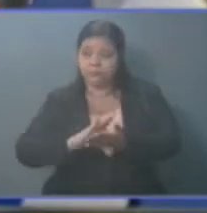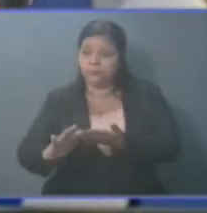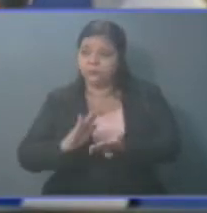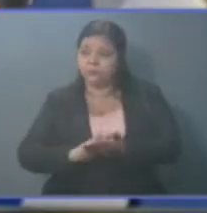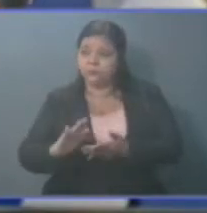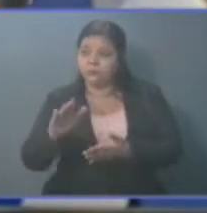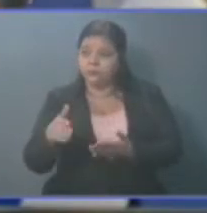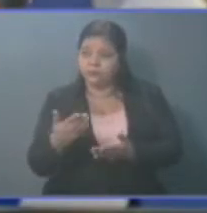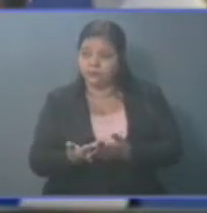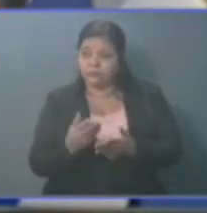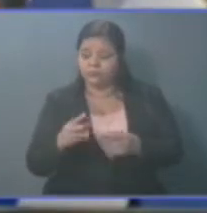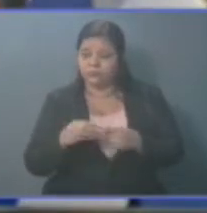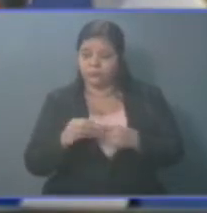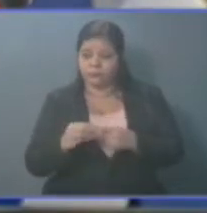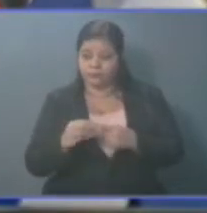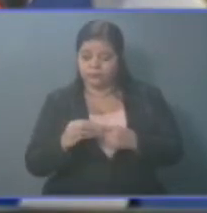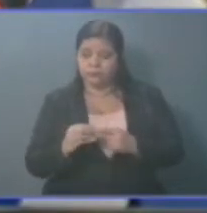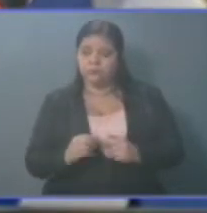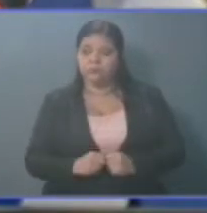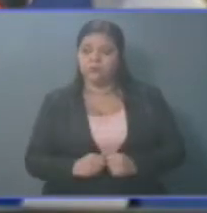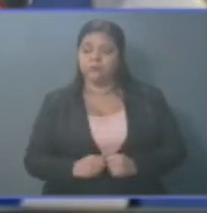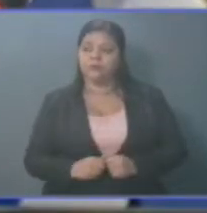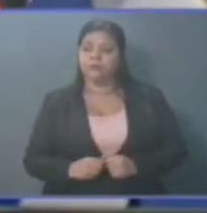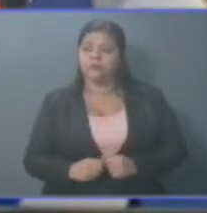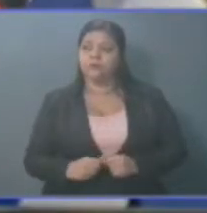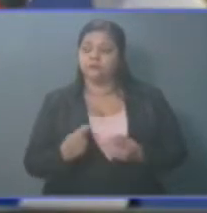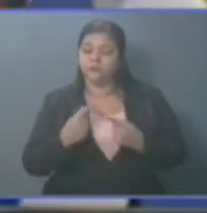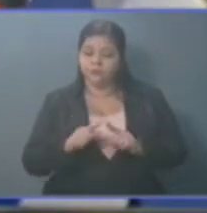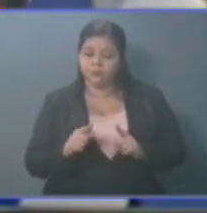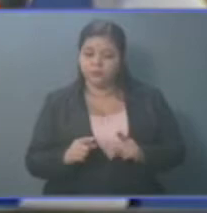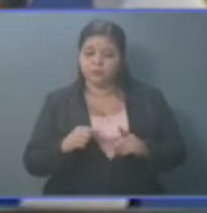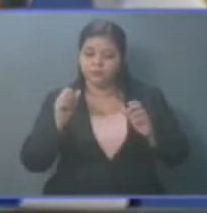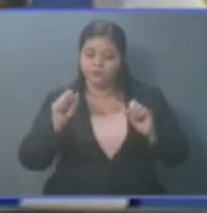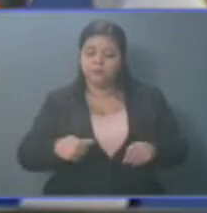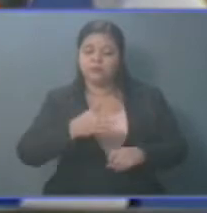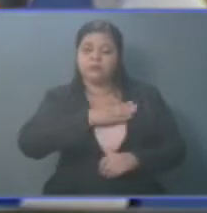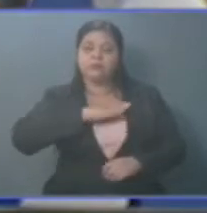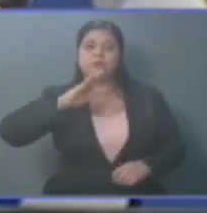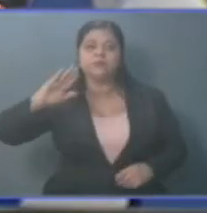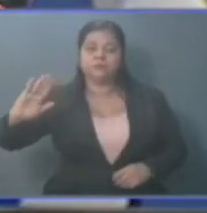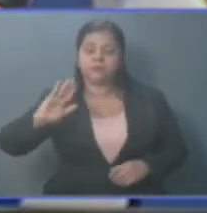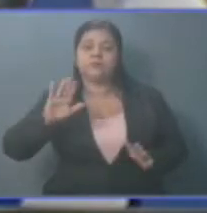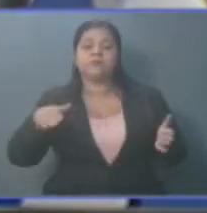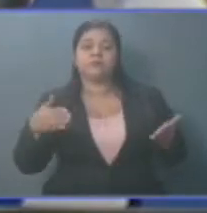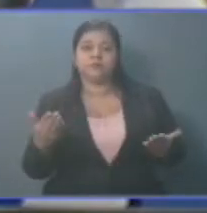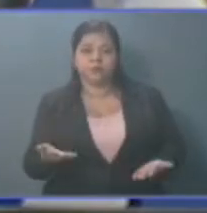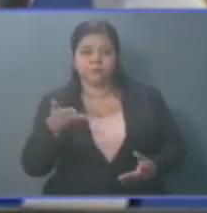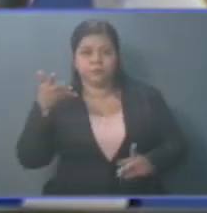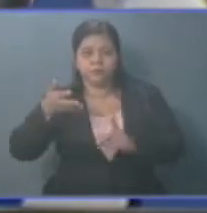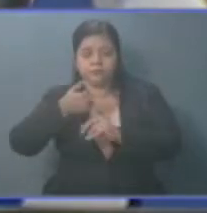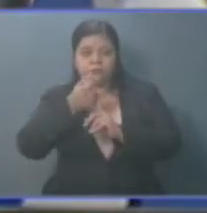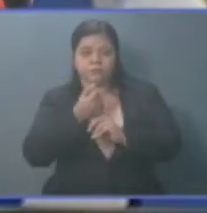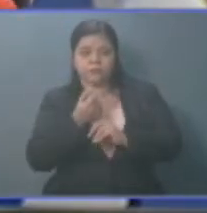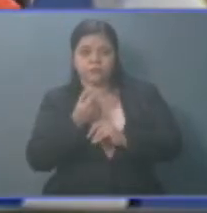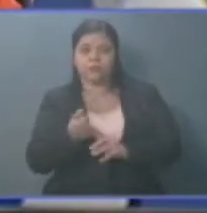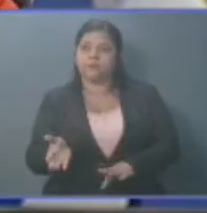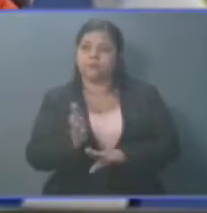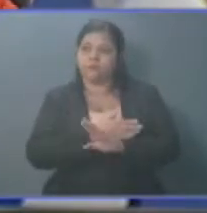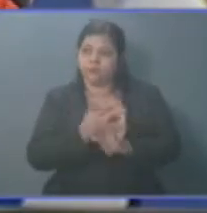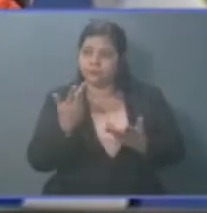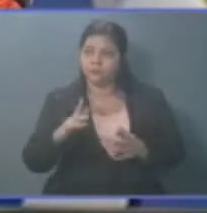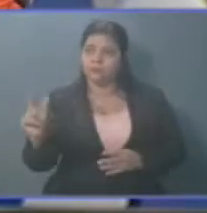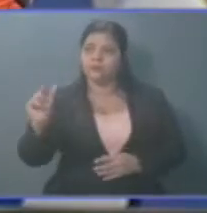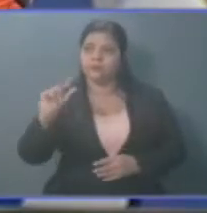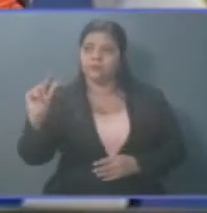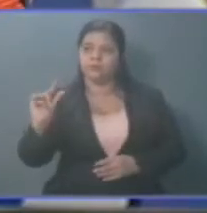financiamiento extraordinario cumplieran la función y el propósito con el cual se autorizó.